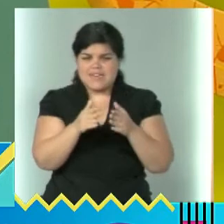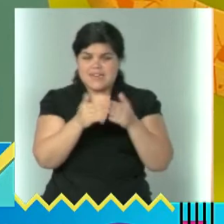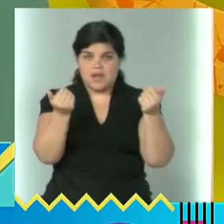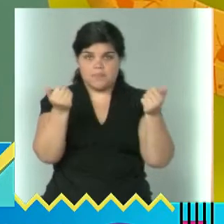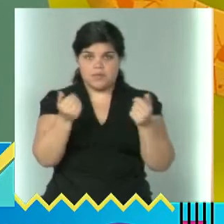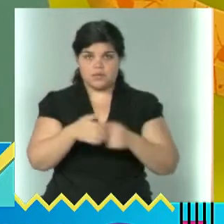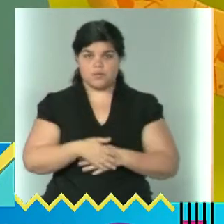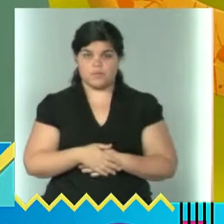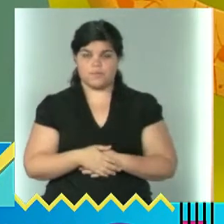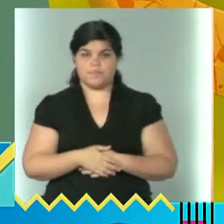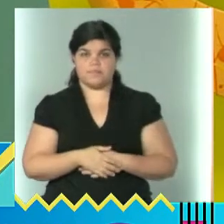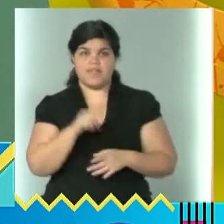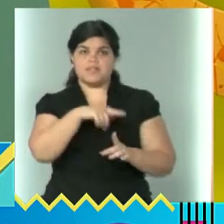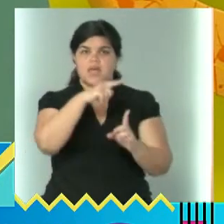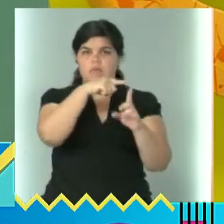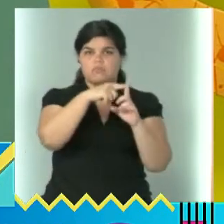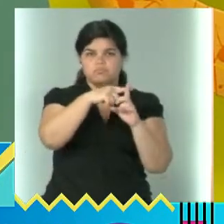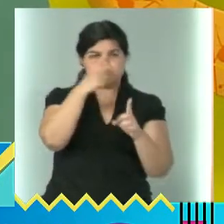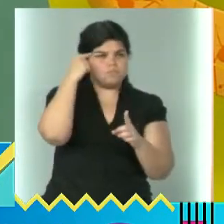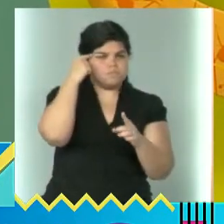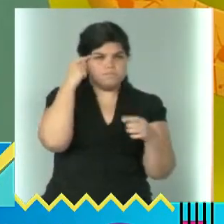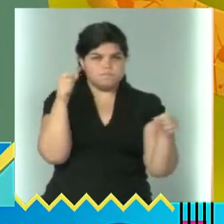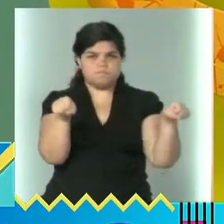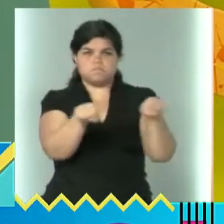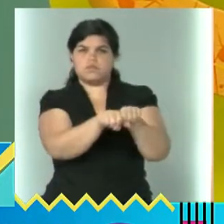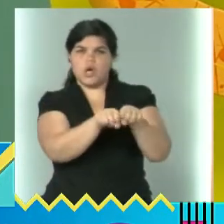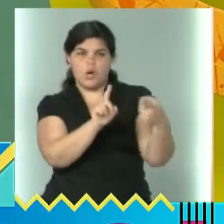ese optimismo de la idea de conexión humana,